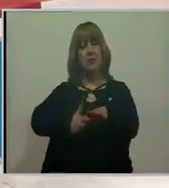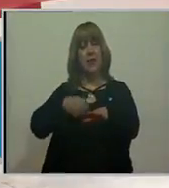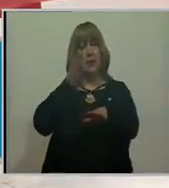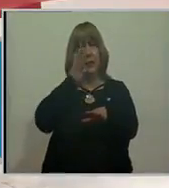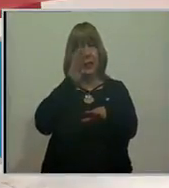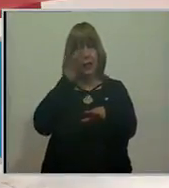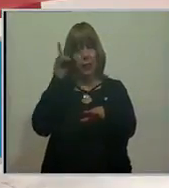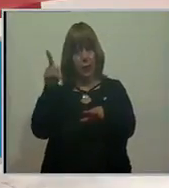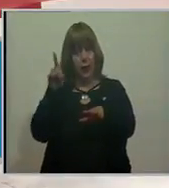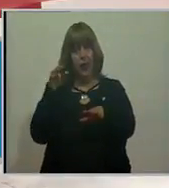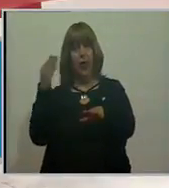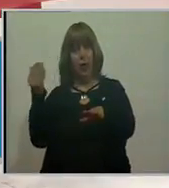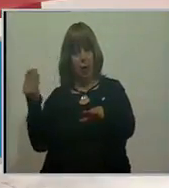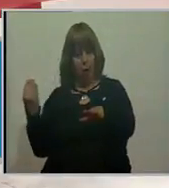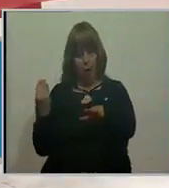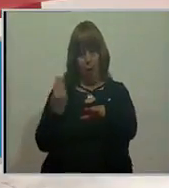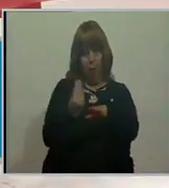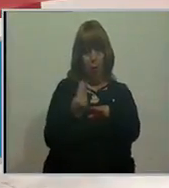a Israel, ¿no?